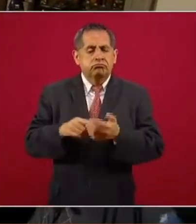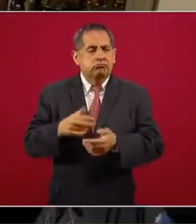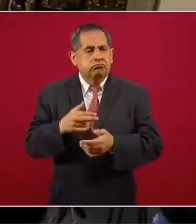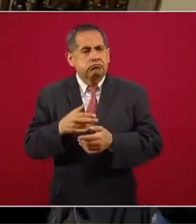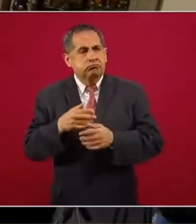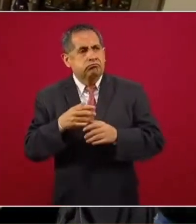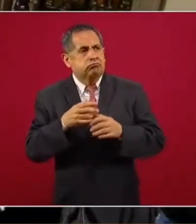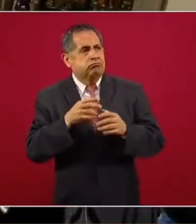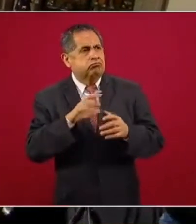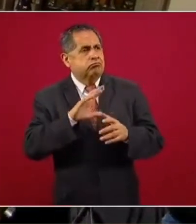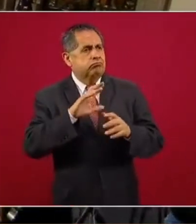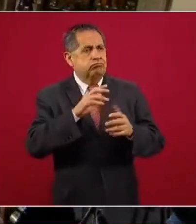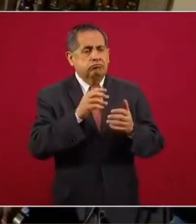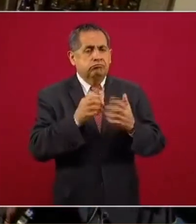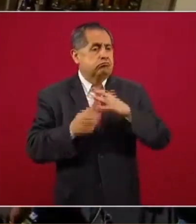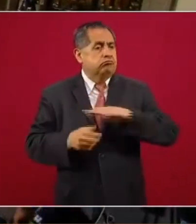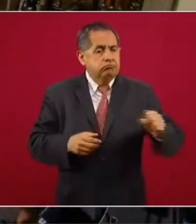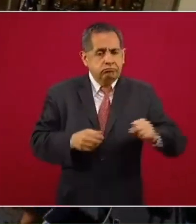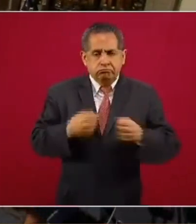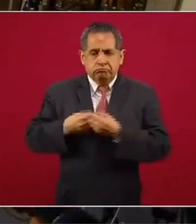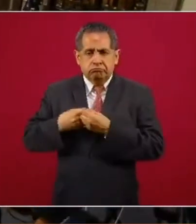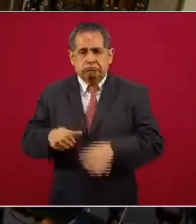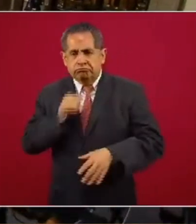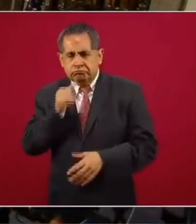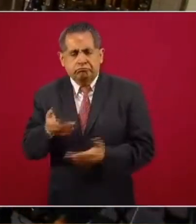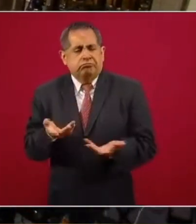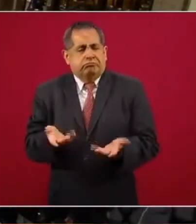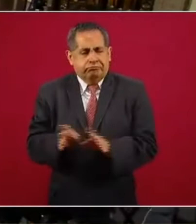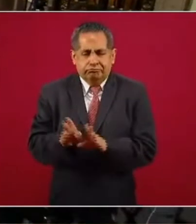quedan con todo y no nos dejan nada.